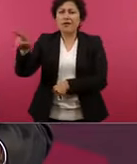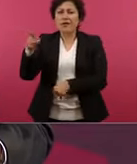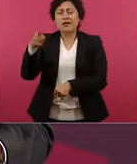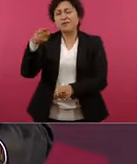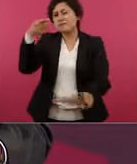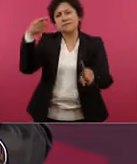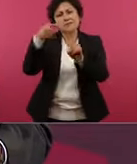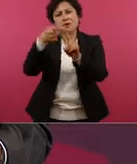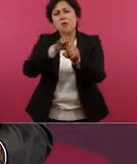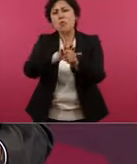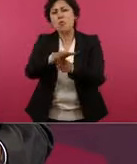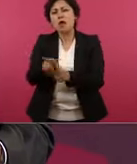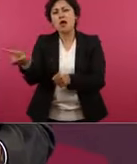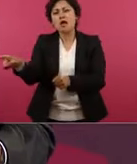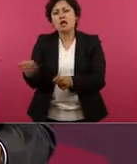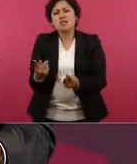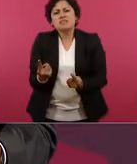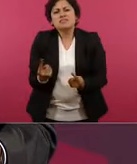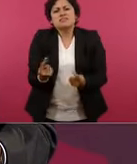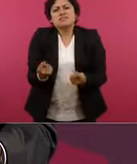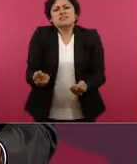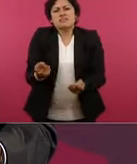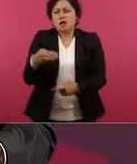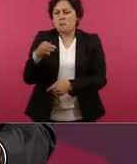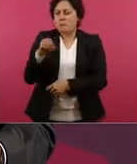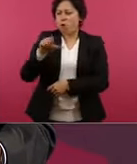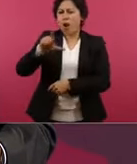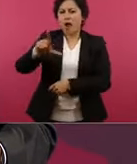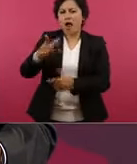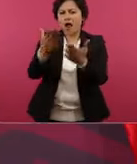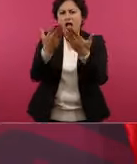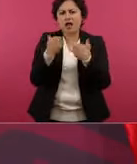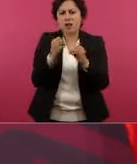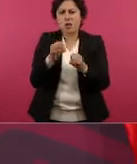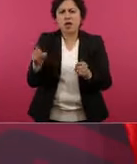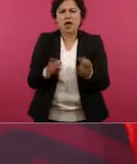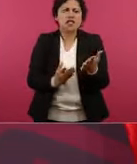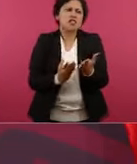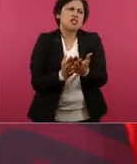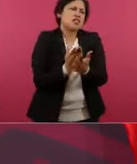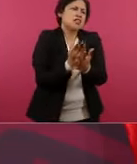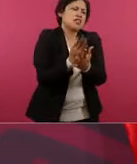triunfar a toda costa, sin escrúpulos morales de ninguna índole.